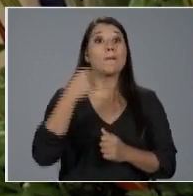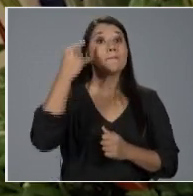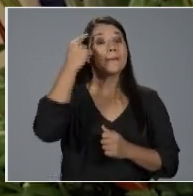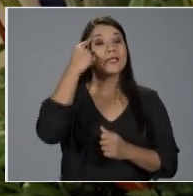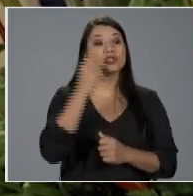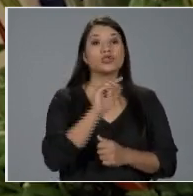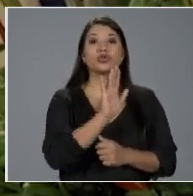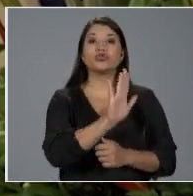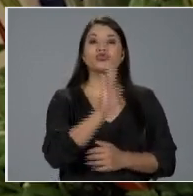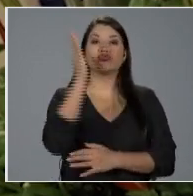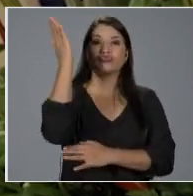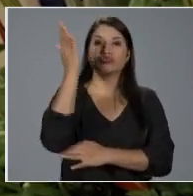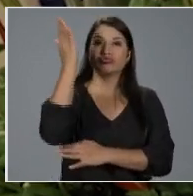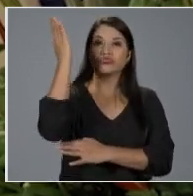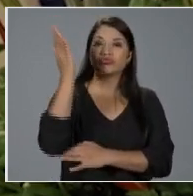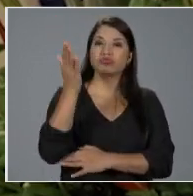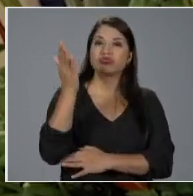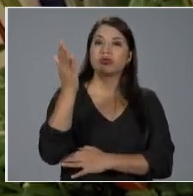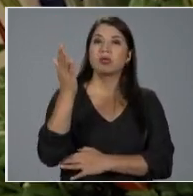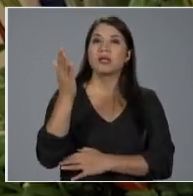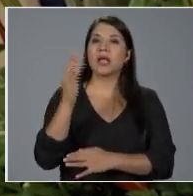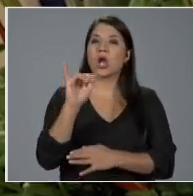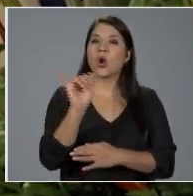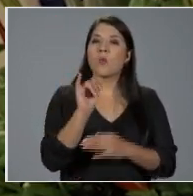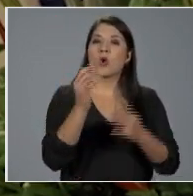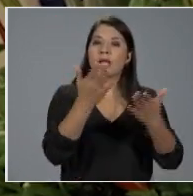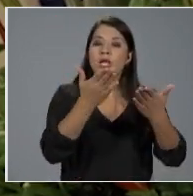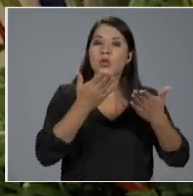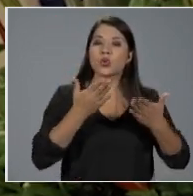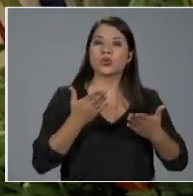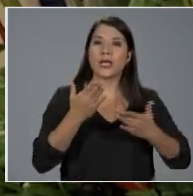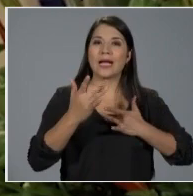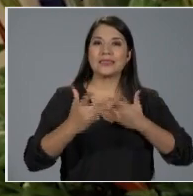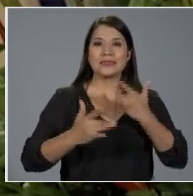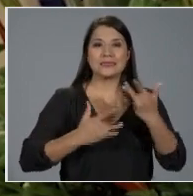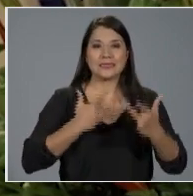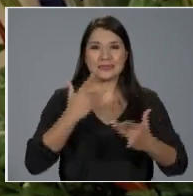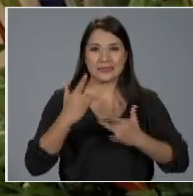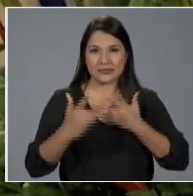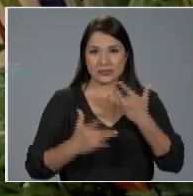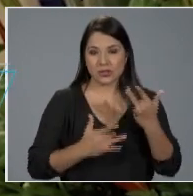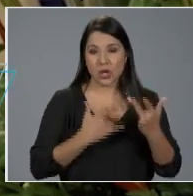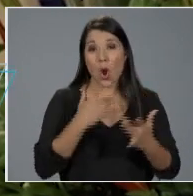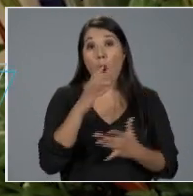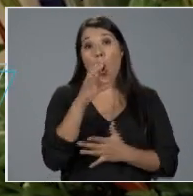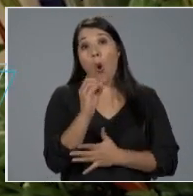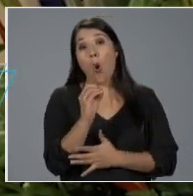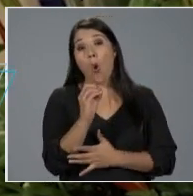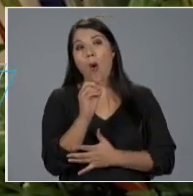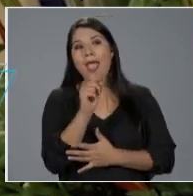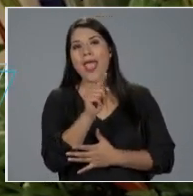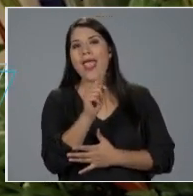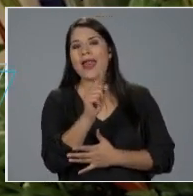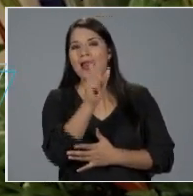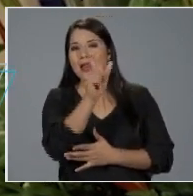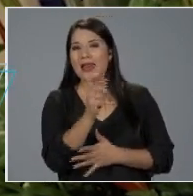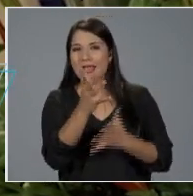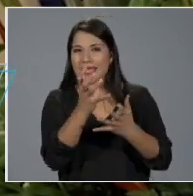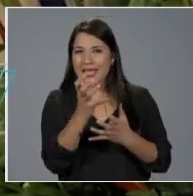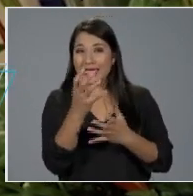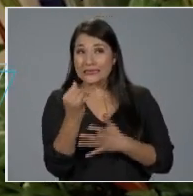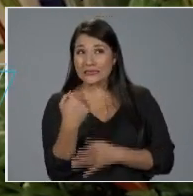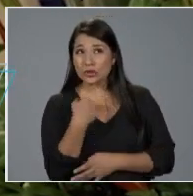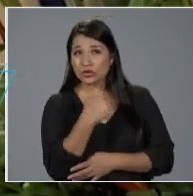él es un informe que nos da la sensación, o él quiere que los que lo escuchemos tengamos la